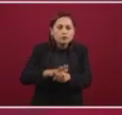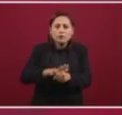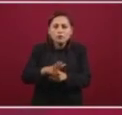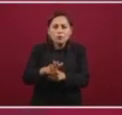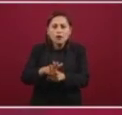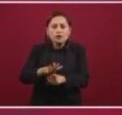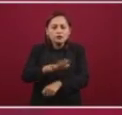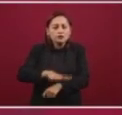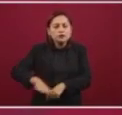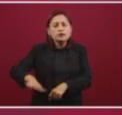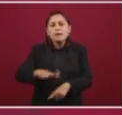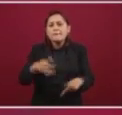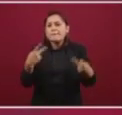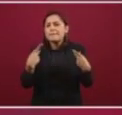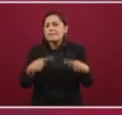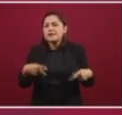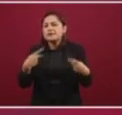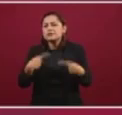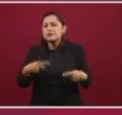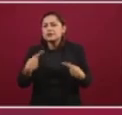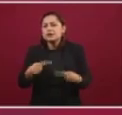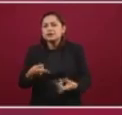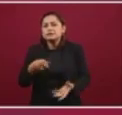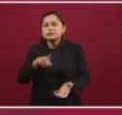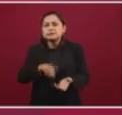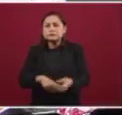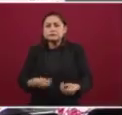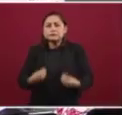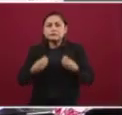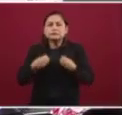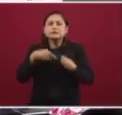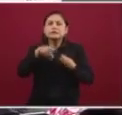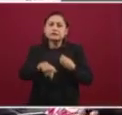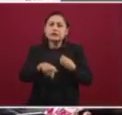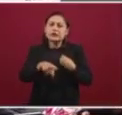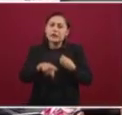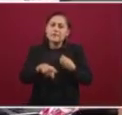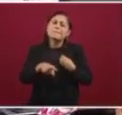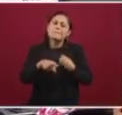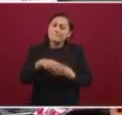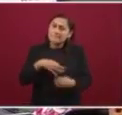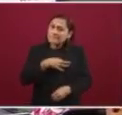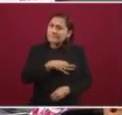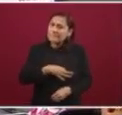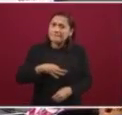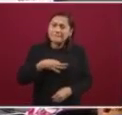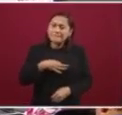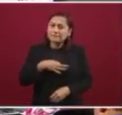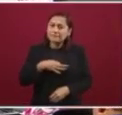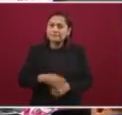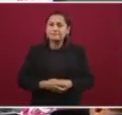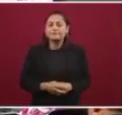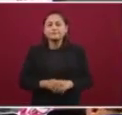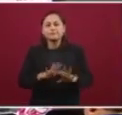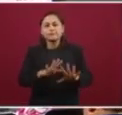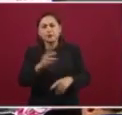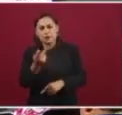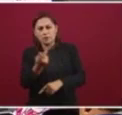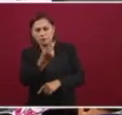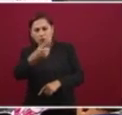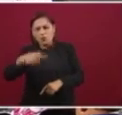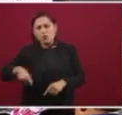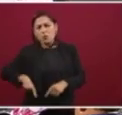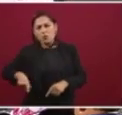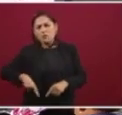más que nada. Entonces, esa es mi opinión. ¿Su gobierno espera que haya un incremento de la violencia en las próximas